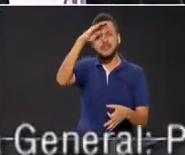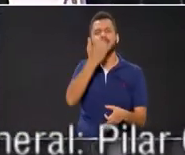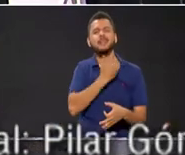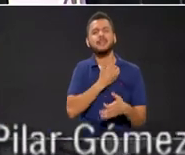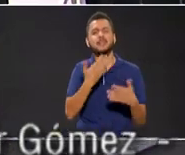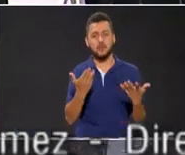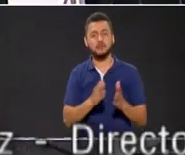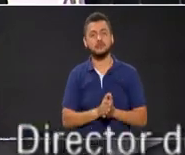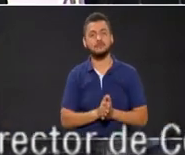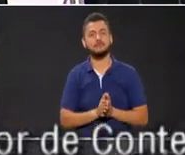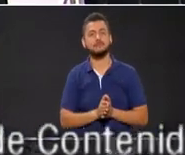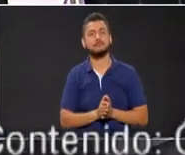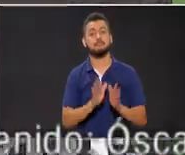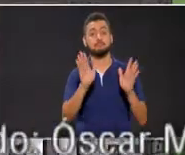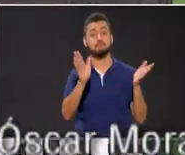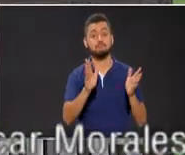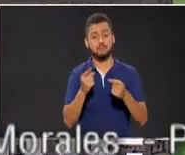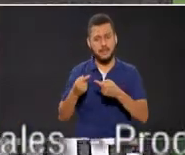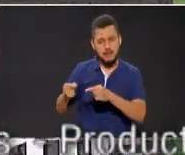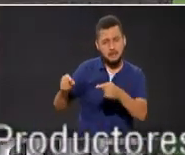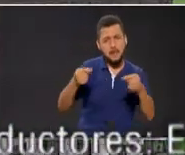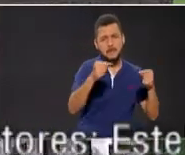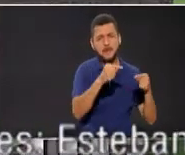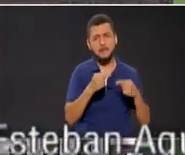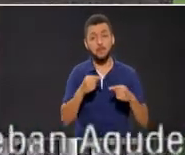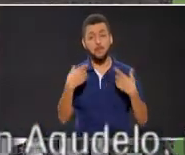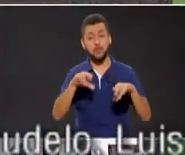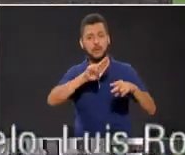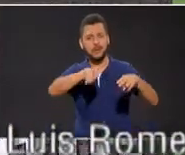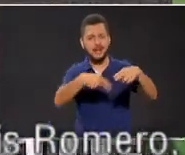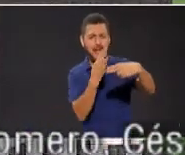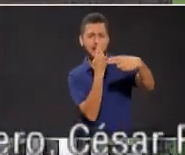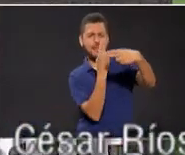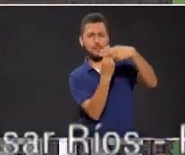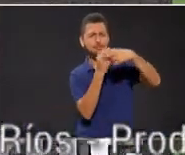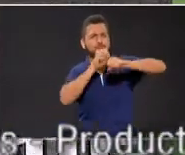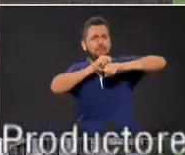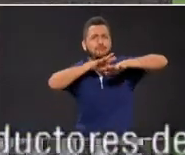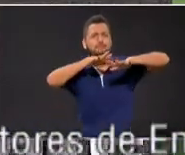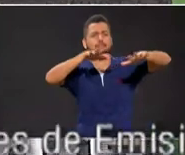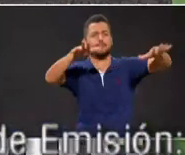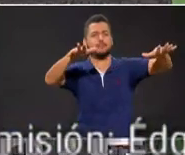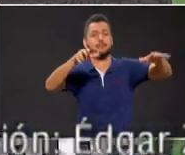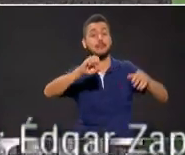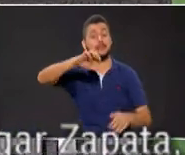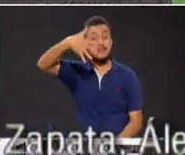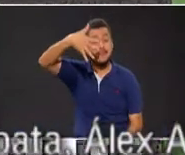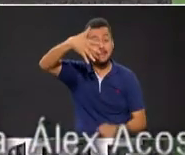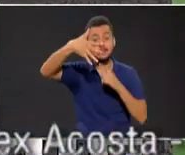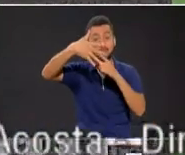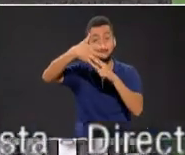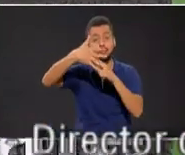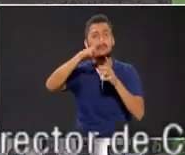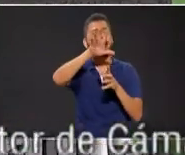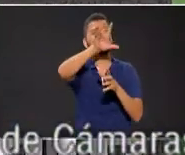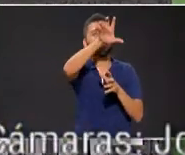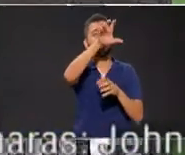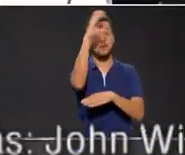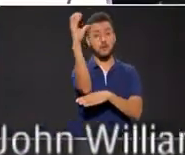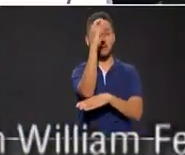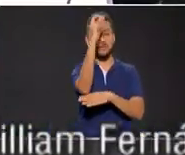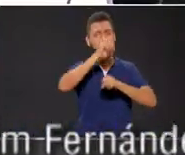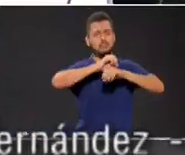semana nuevamente la obra del fue tendencia no solamente en medellín fue la quinta tendencia además en el país y